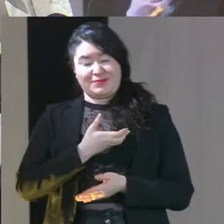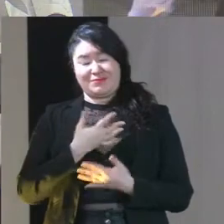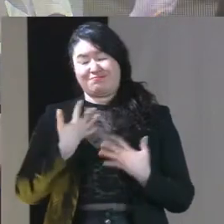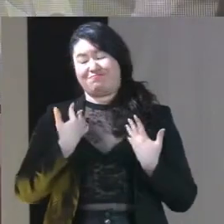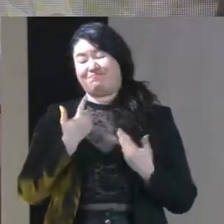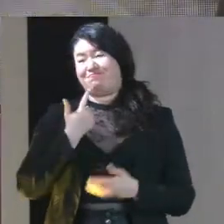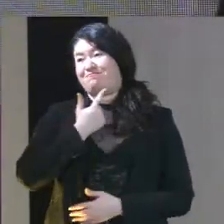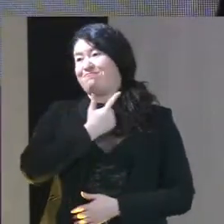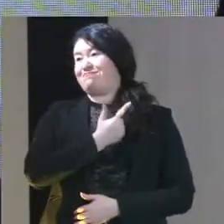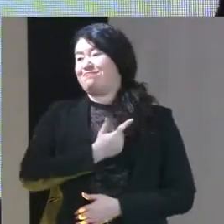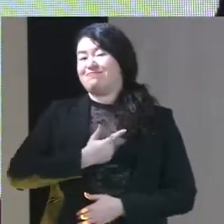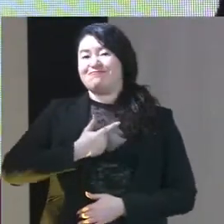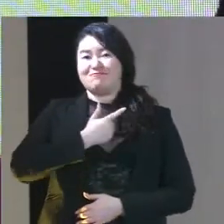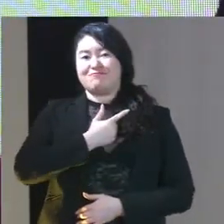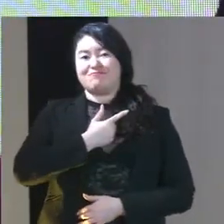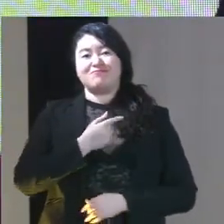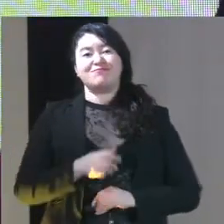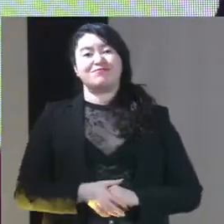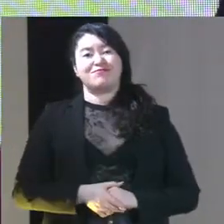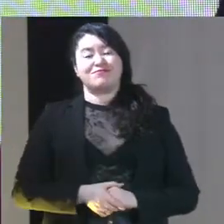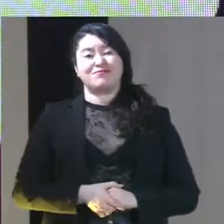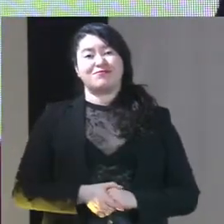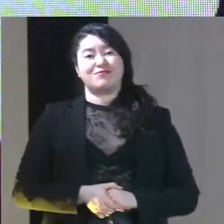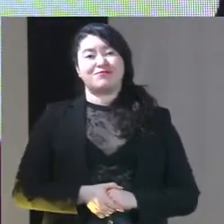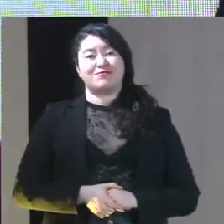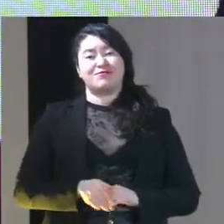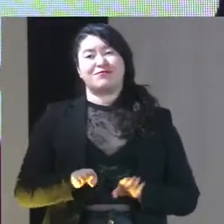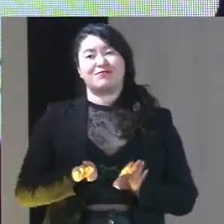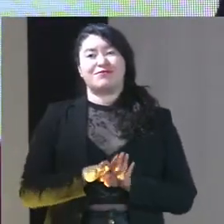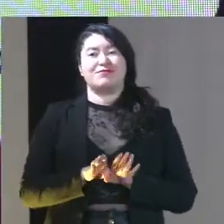¿sí? Y podernos abrazar.